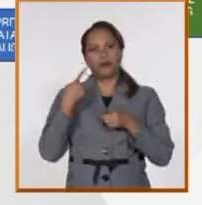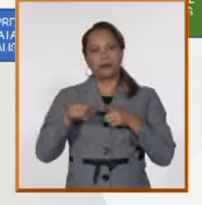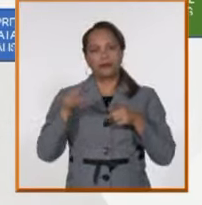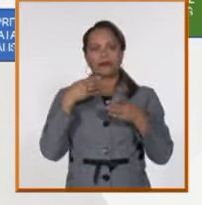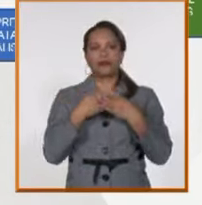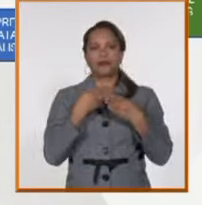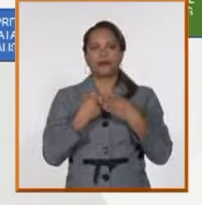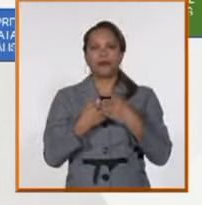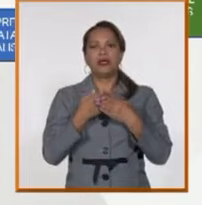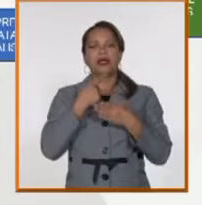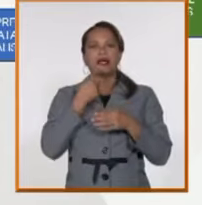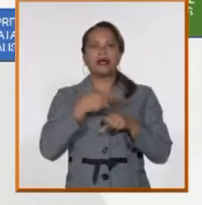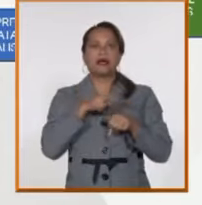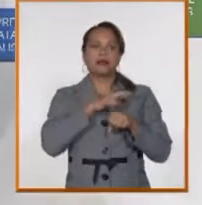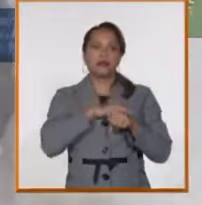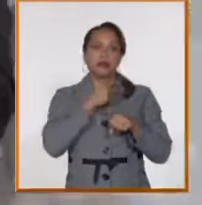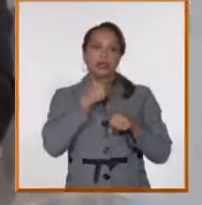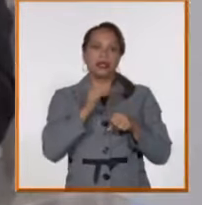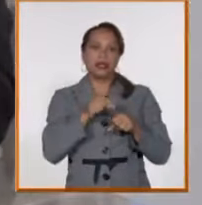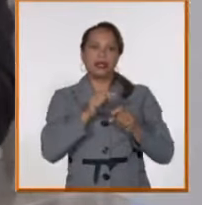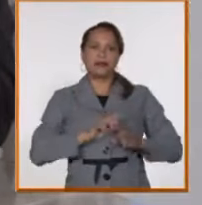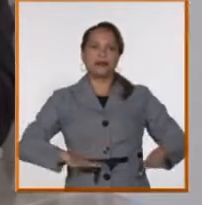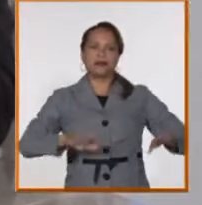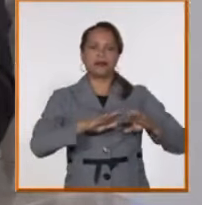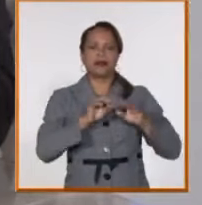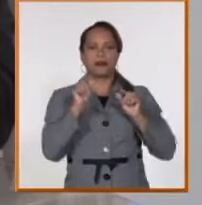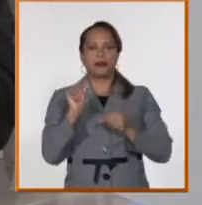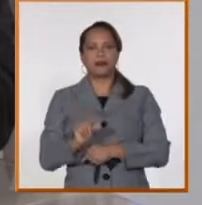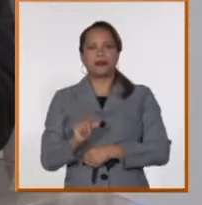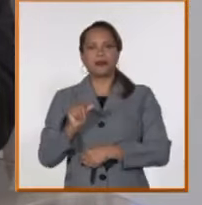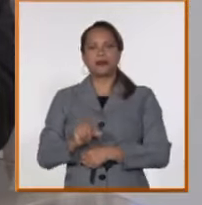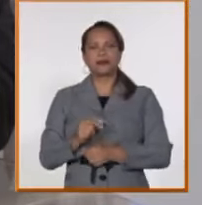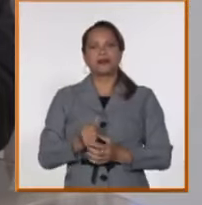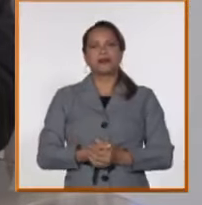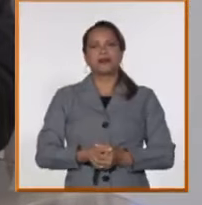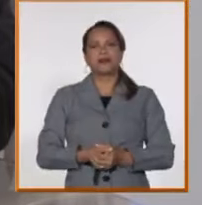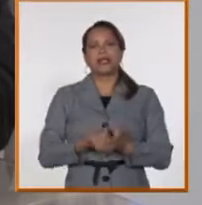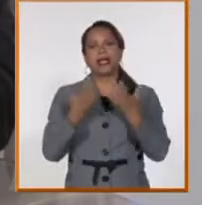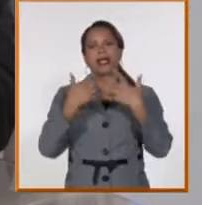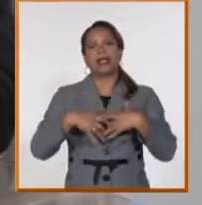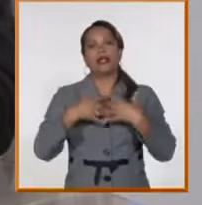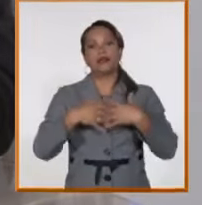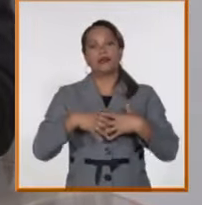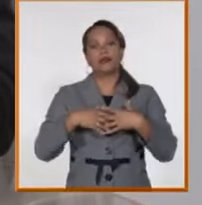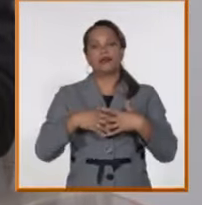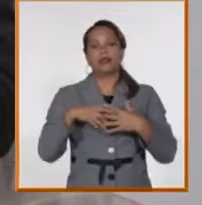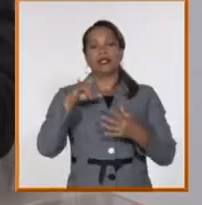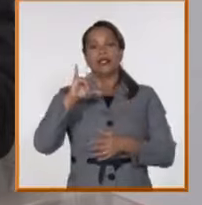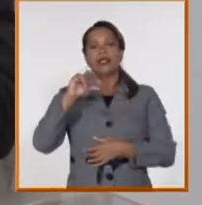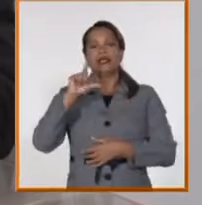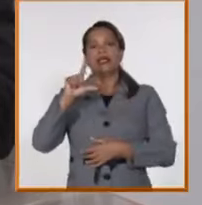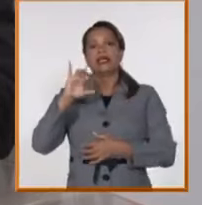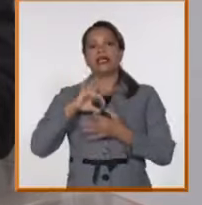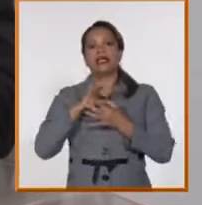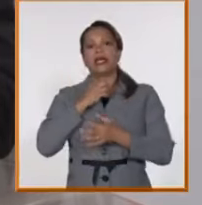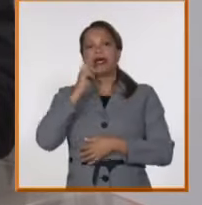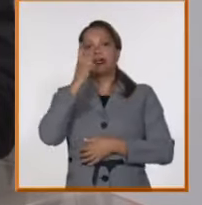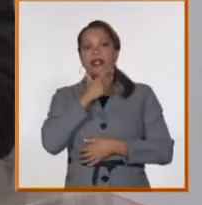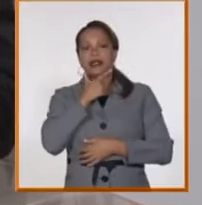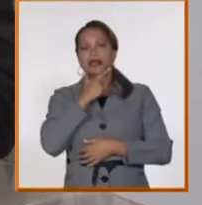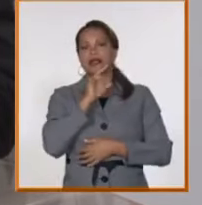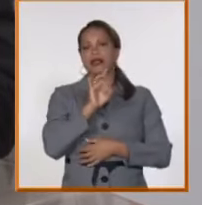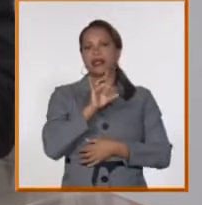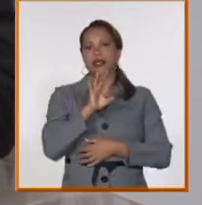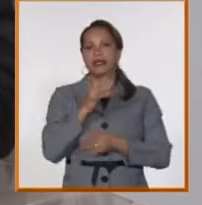marilina nos acompaña esta noche la industria sigue siendo la rectora la industria ligera de 15 actividades industriales